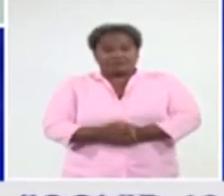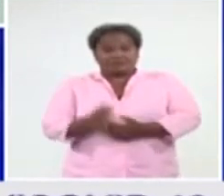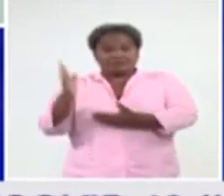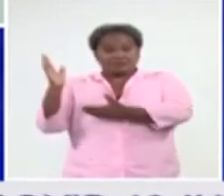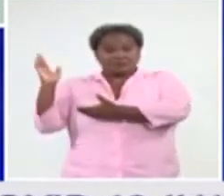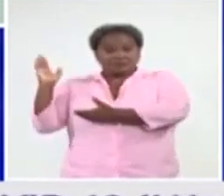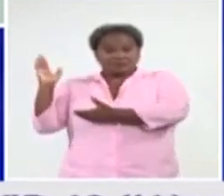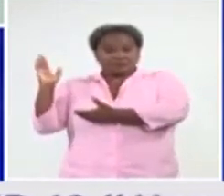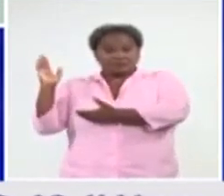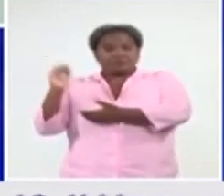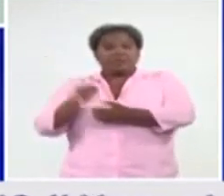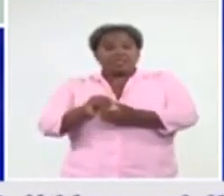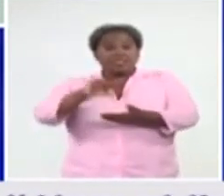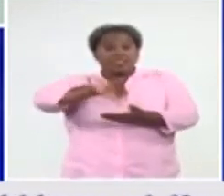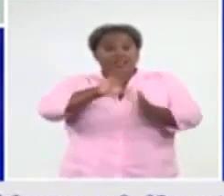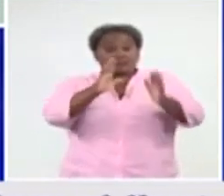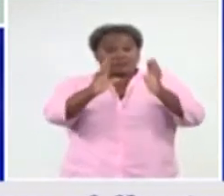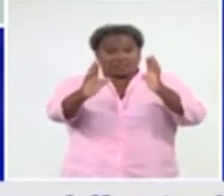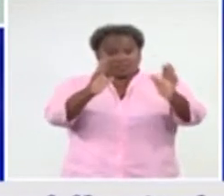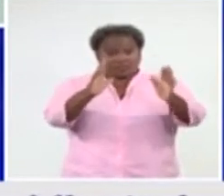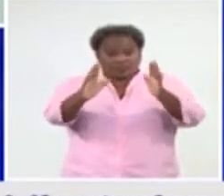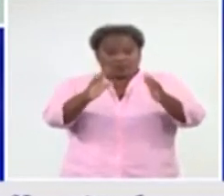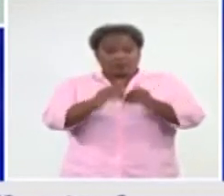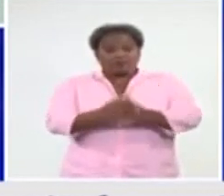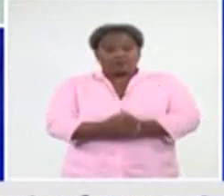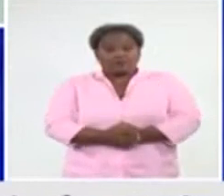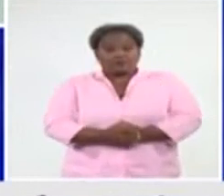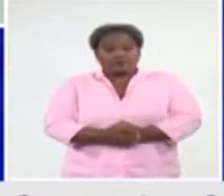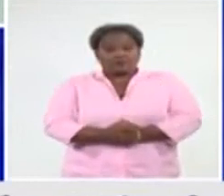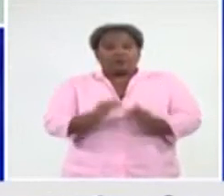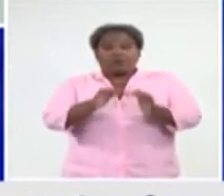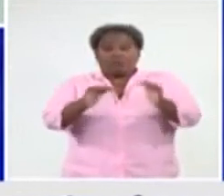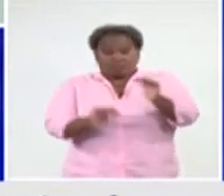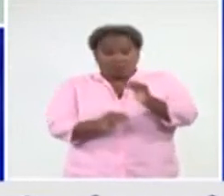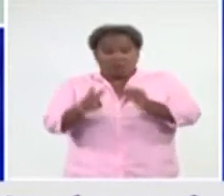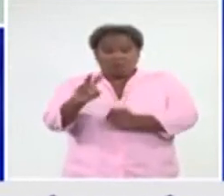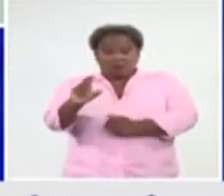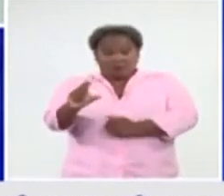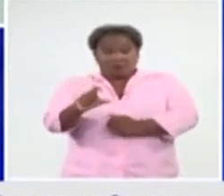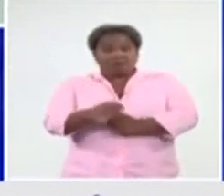de la región central, que disminuye el número de casos,